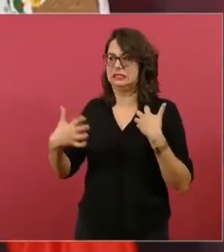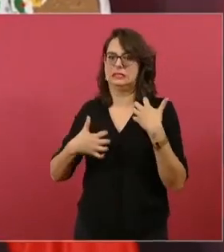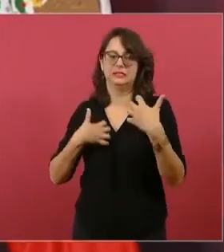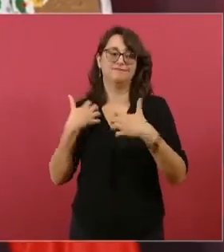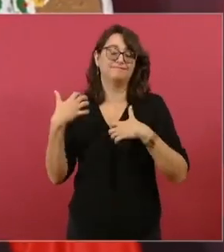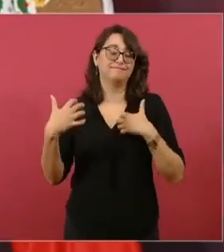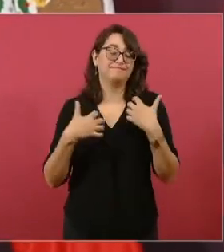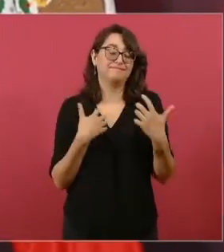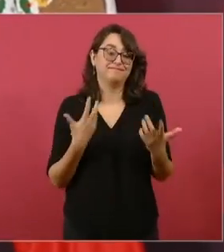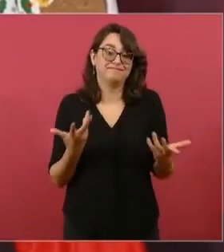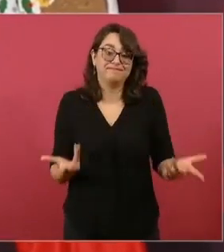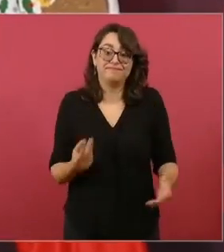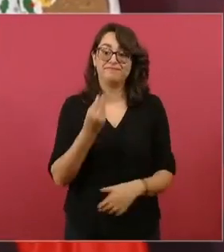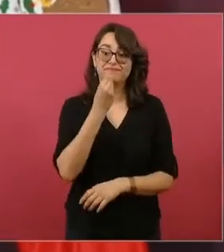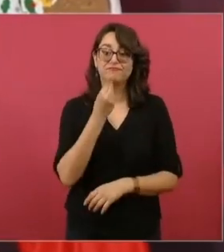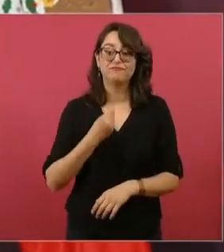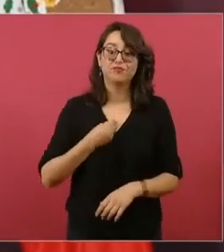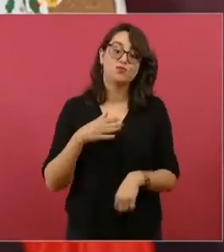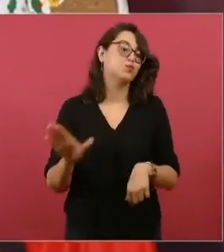de influencia